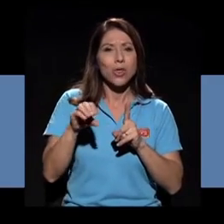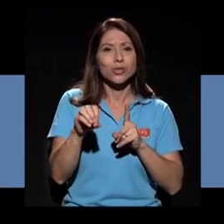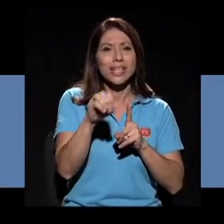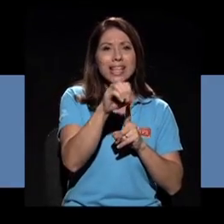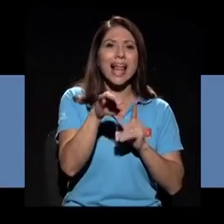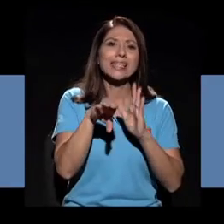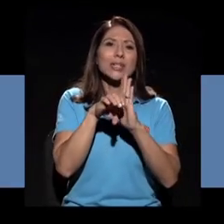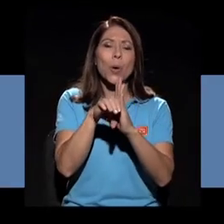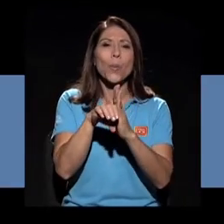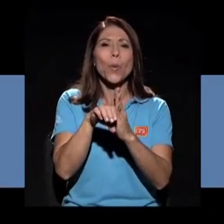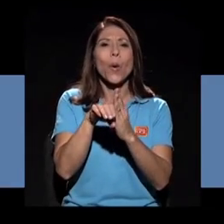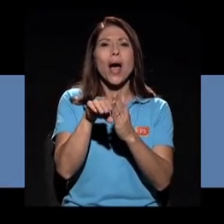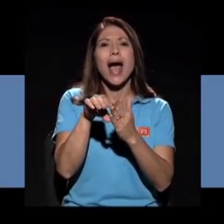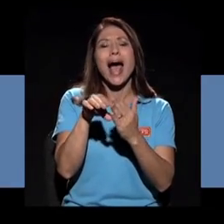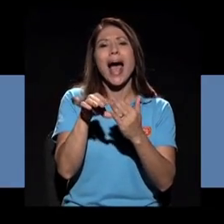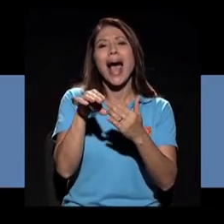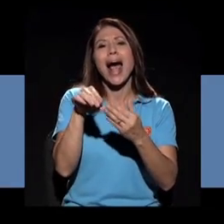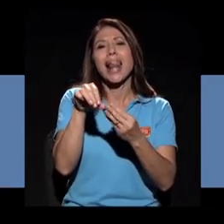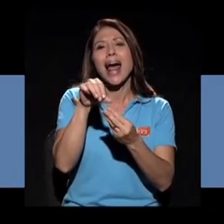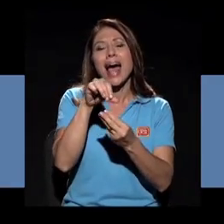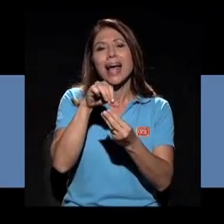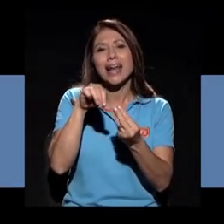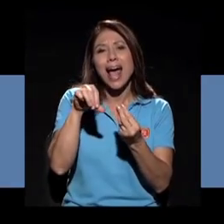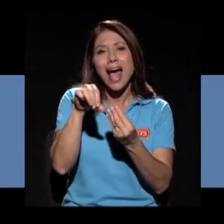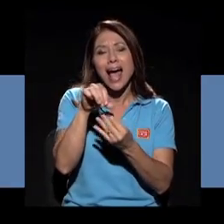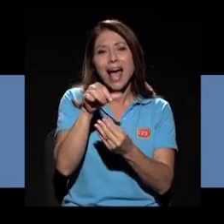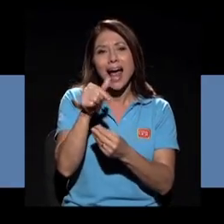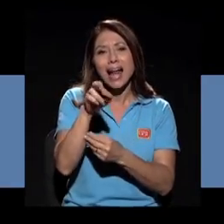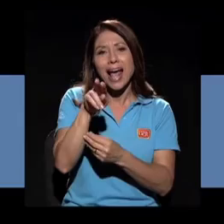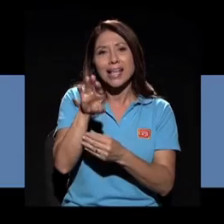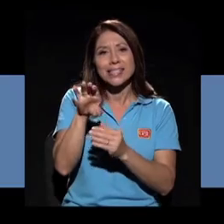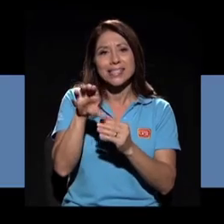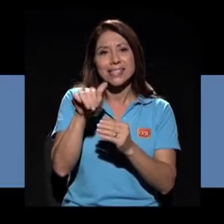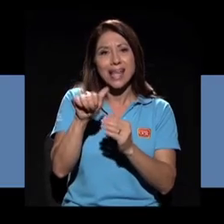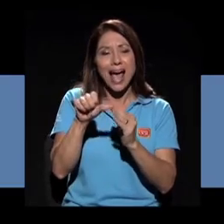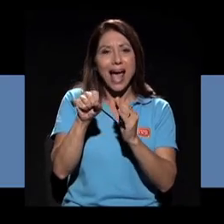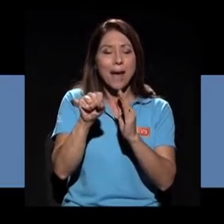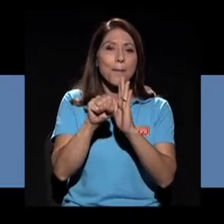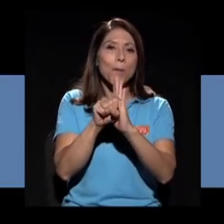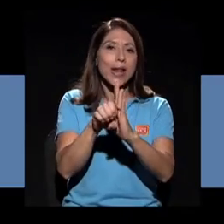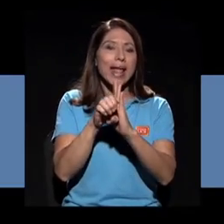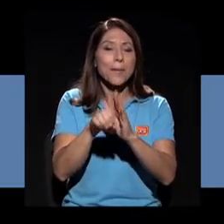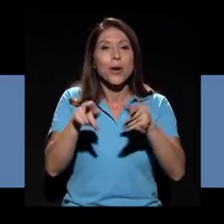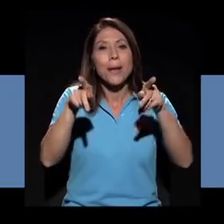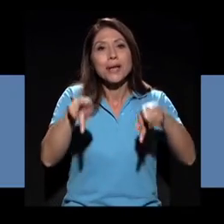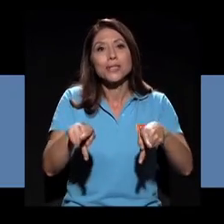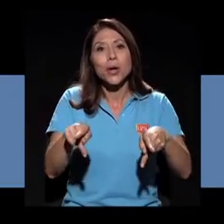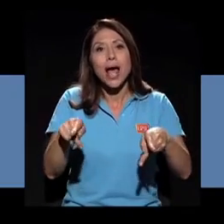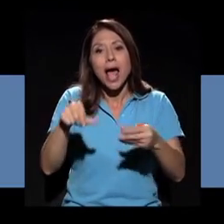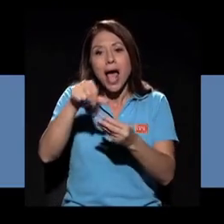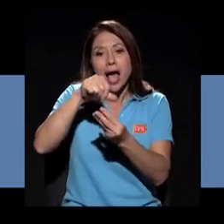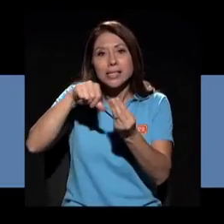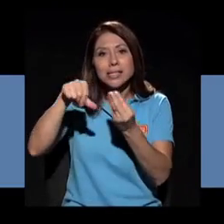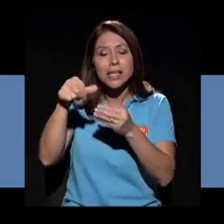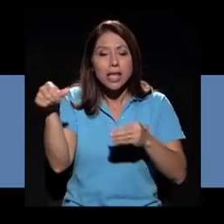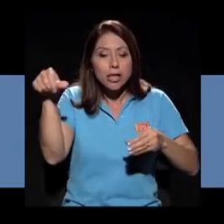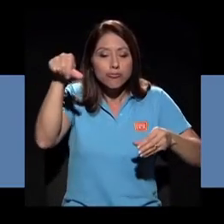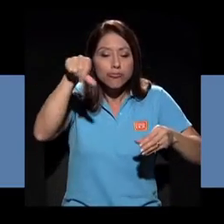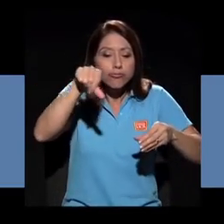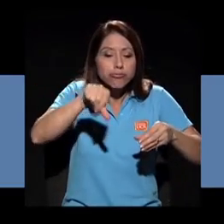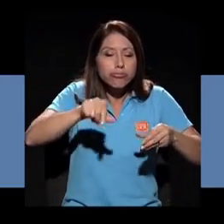general. Y es como que la gente siempre prefiere como el huevo con más aceite, les encantan las